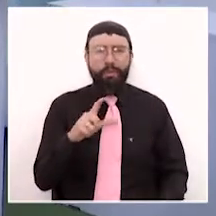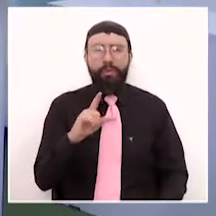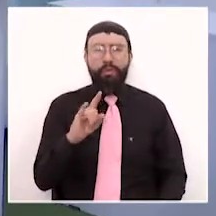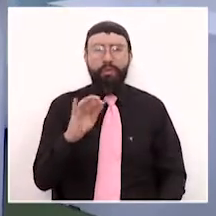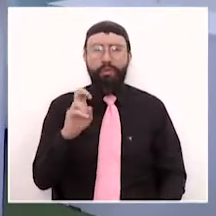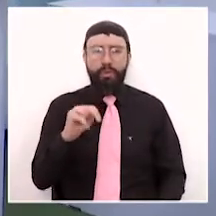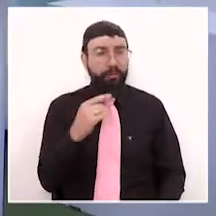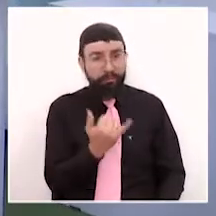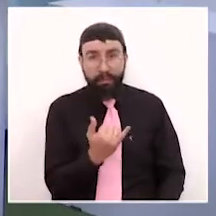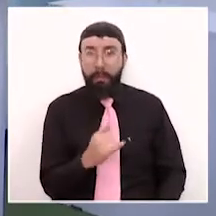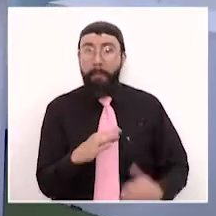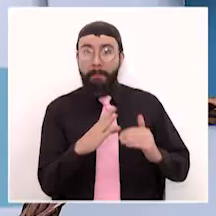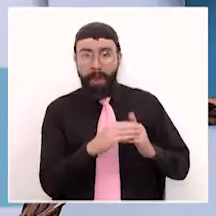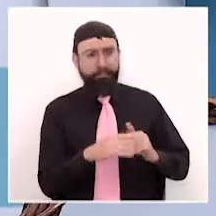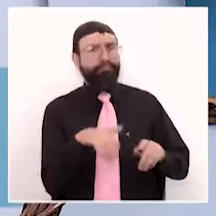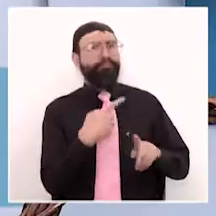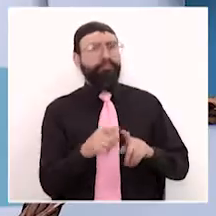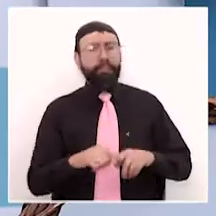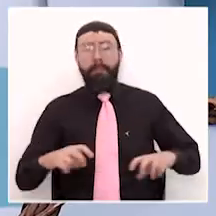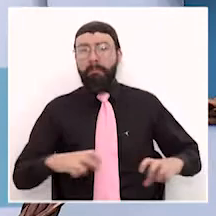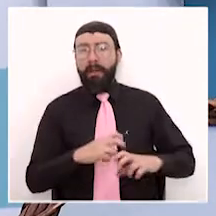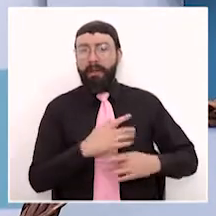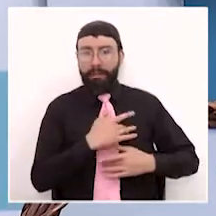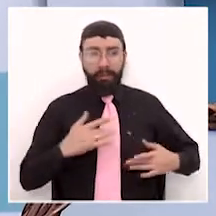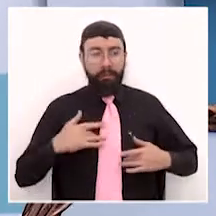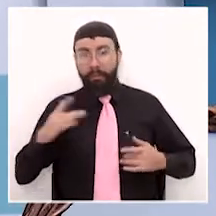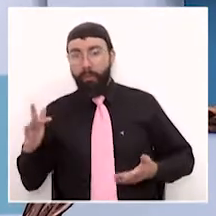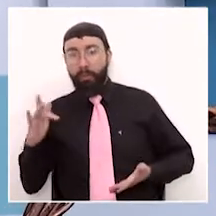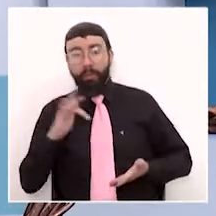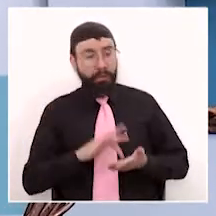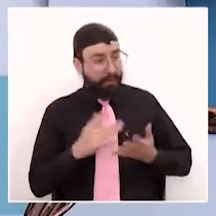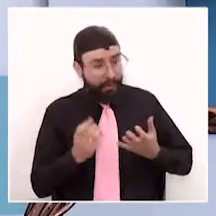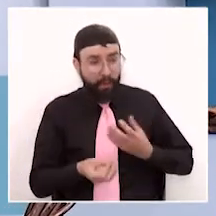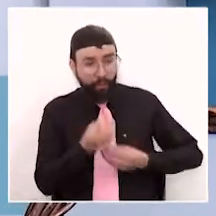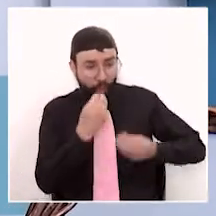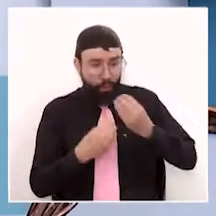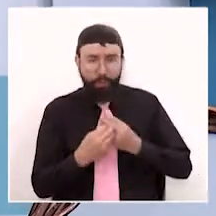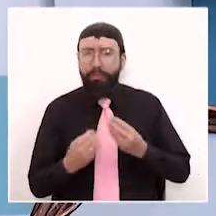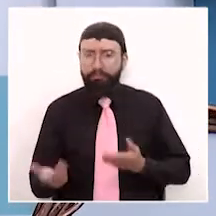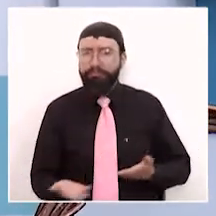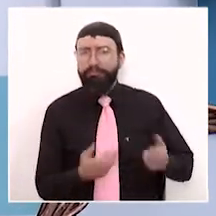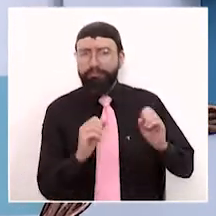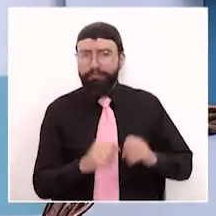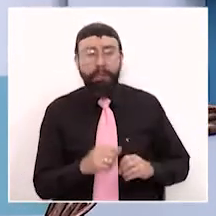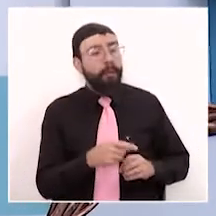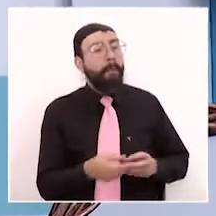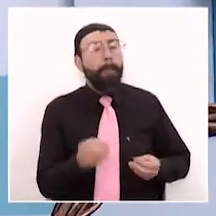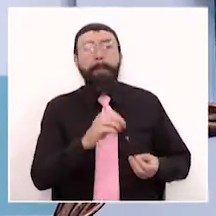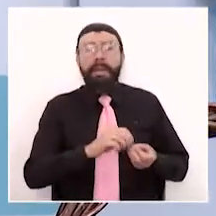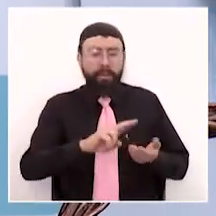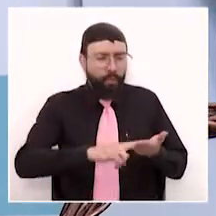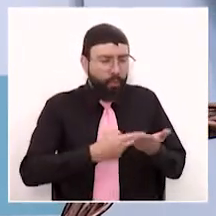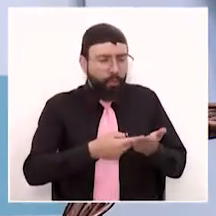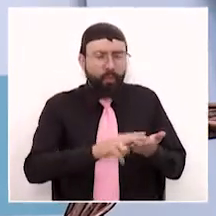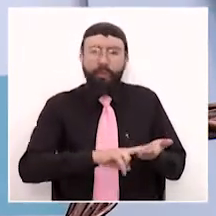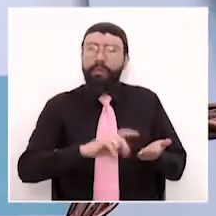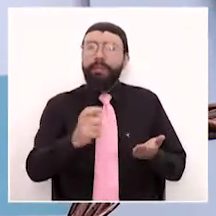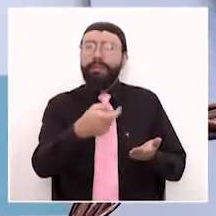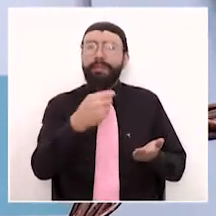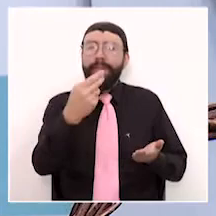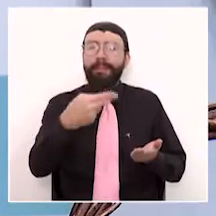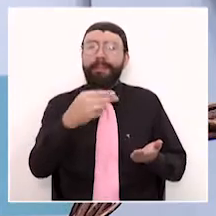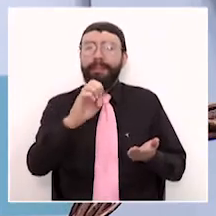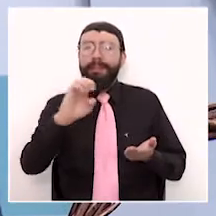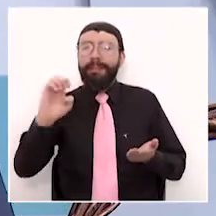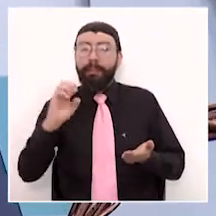panes ya los pueden encontrar en los parques de la salud para las personas que los quieran consumir. Esto con ghee debe quedar espectacular.